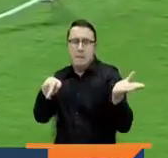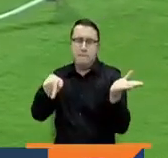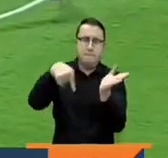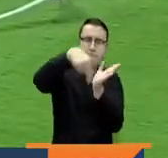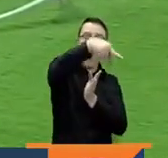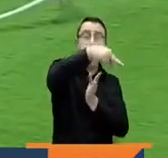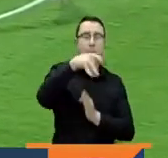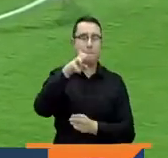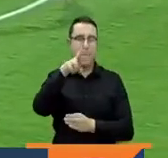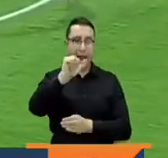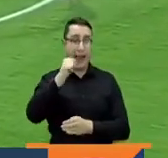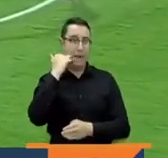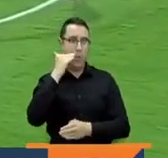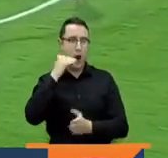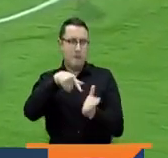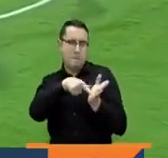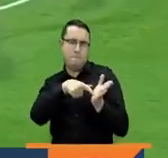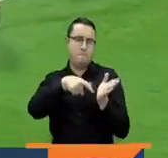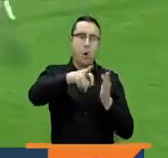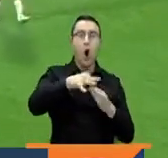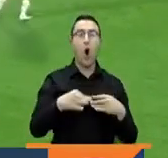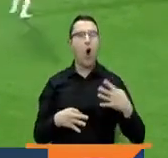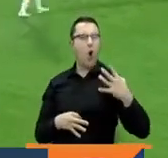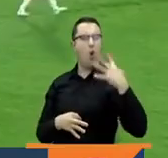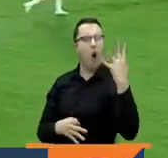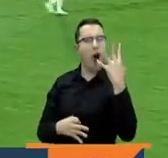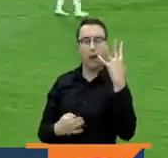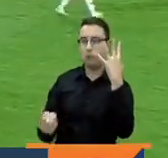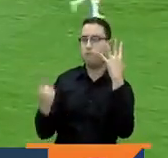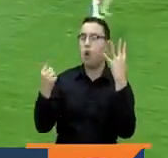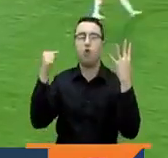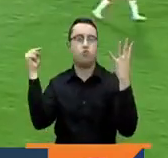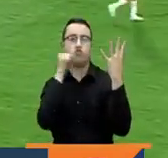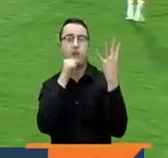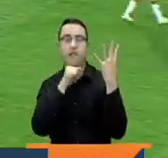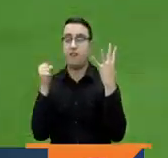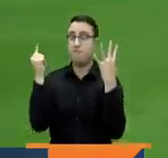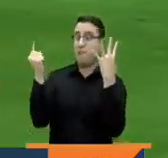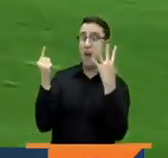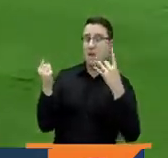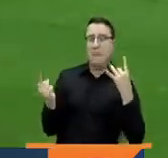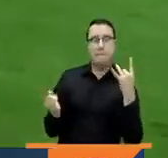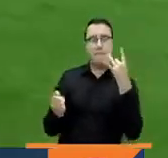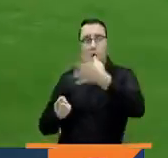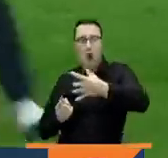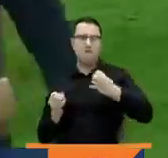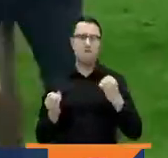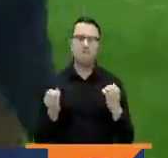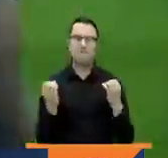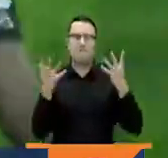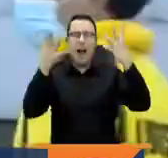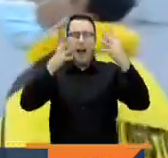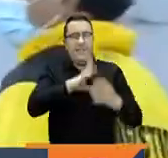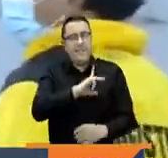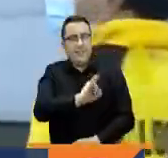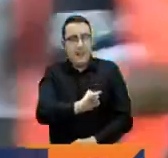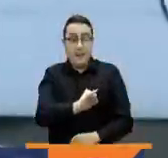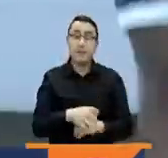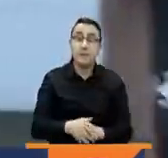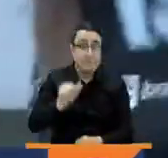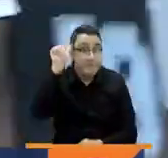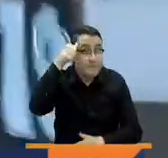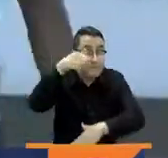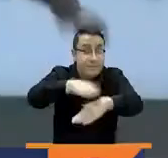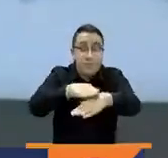María Morales anotar el 4-1 definitivo y de esa manera poner a celebrar a las caleñas. Y recuerden, el